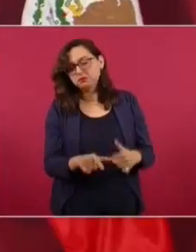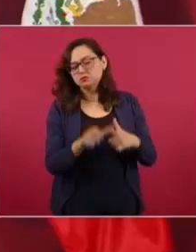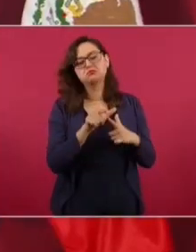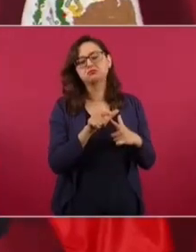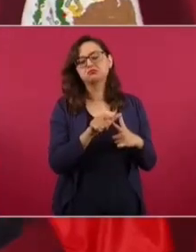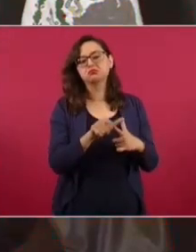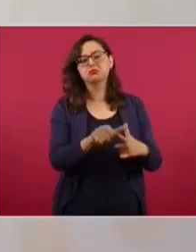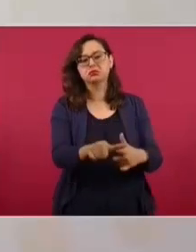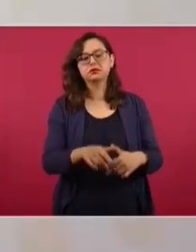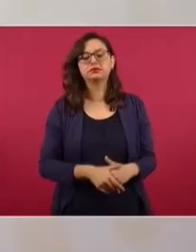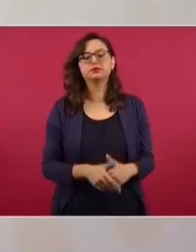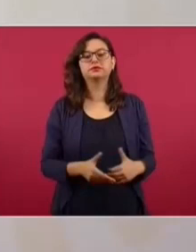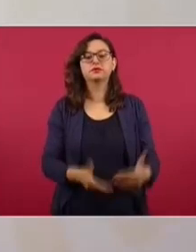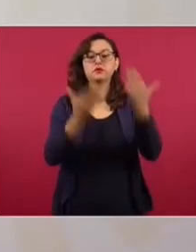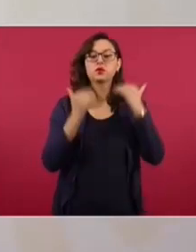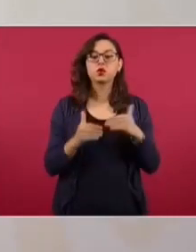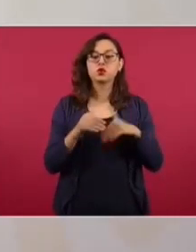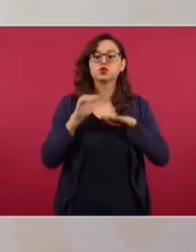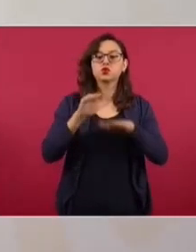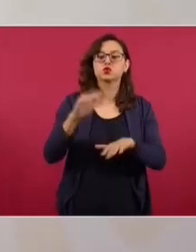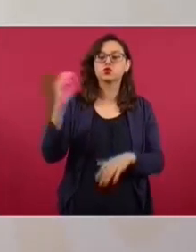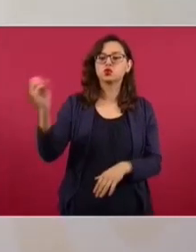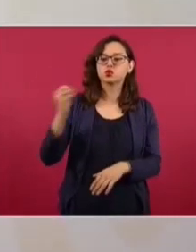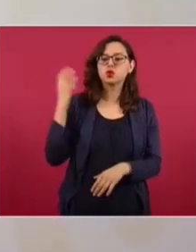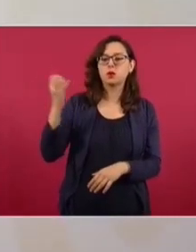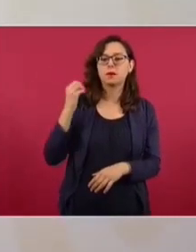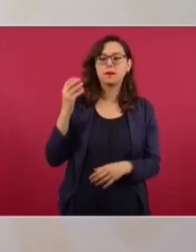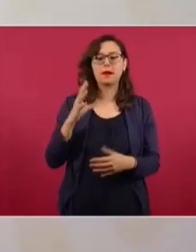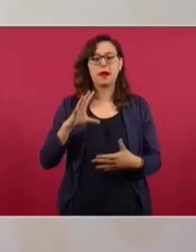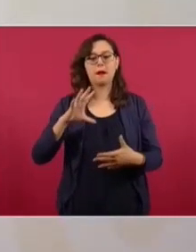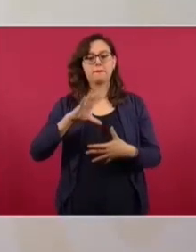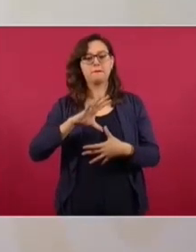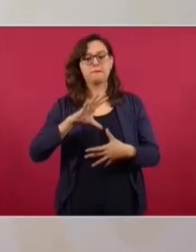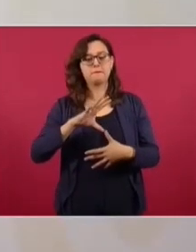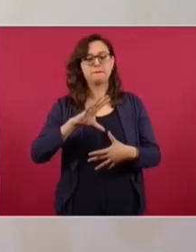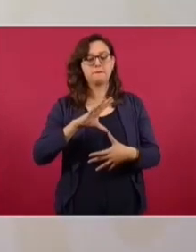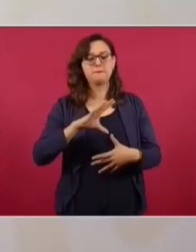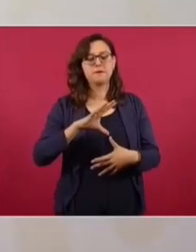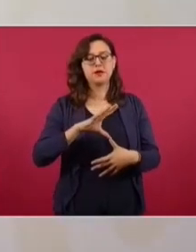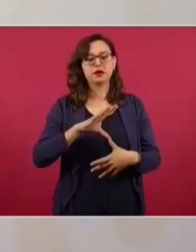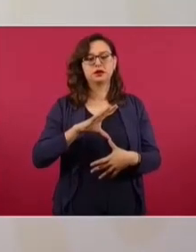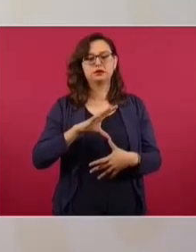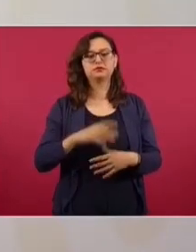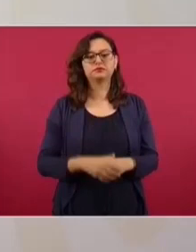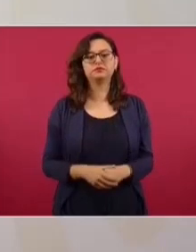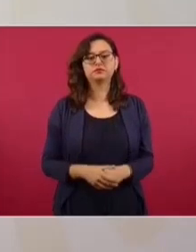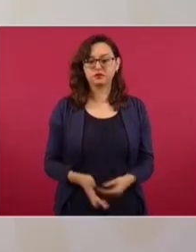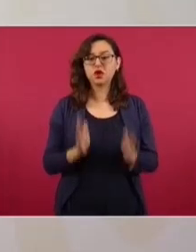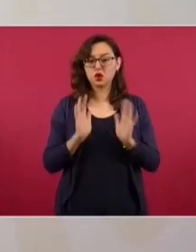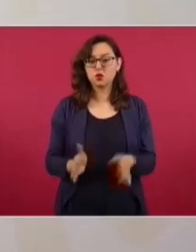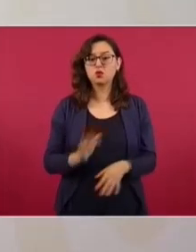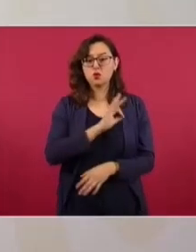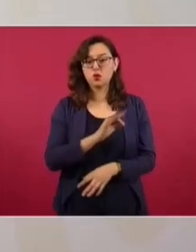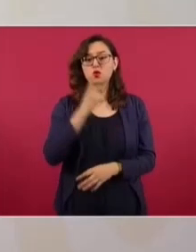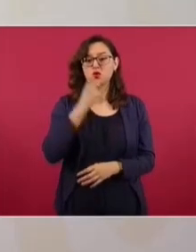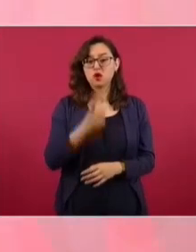El presidente de México, Andrés Manuel López Obrador, anunció que no asistirá a la Cumbre de las Américas porque el anfitrión, Estados